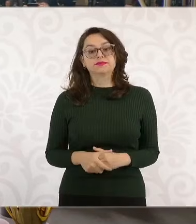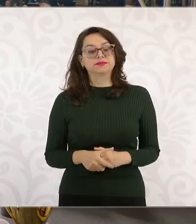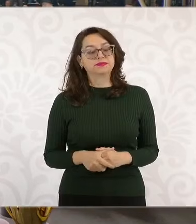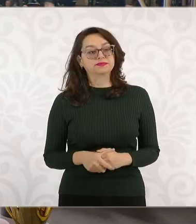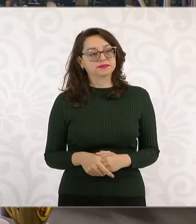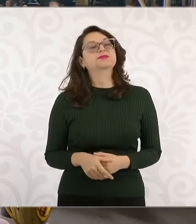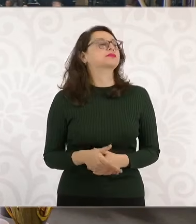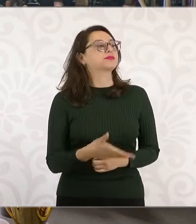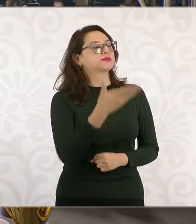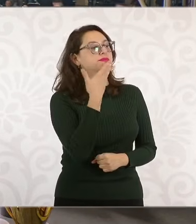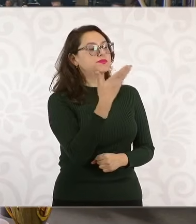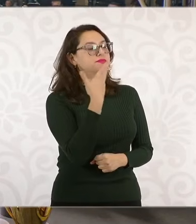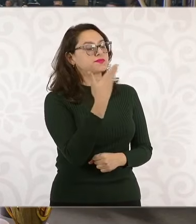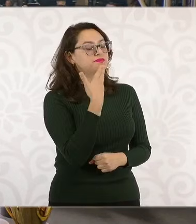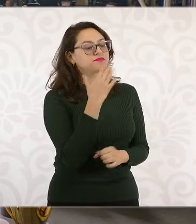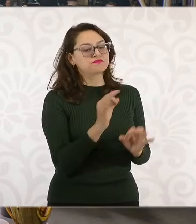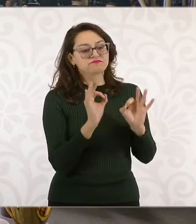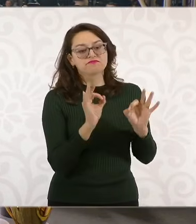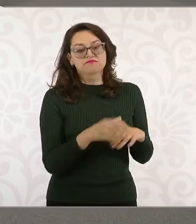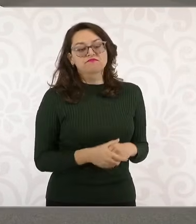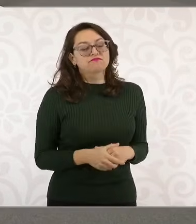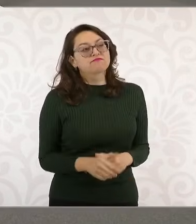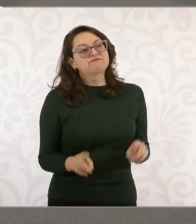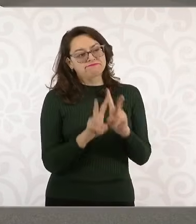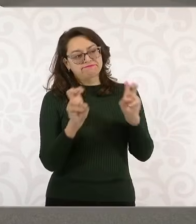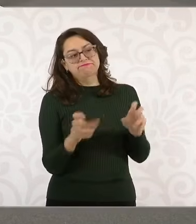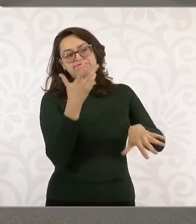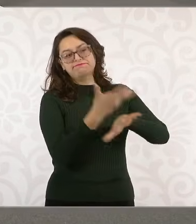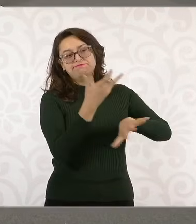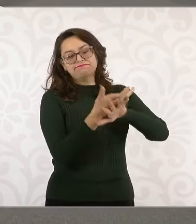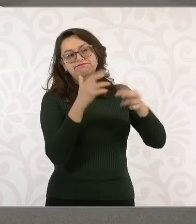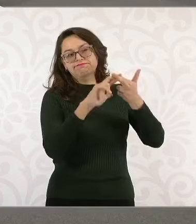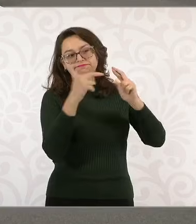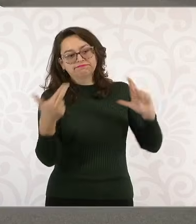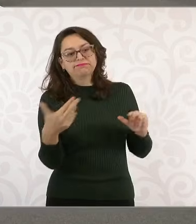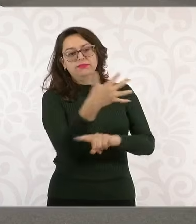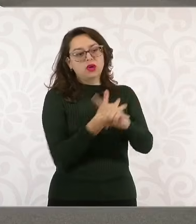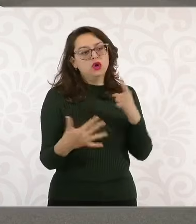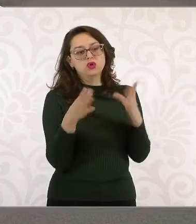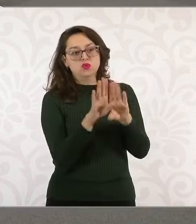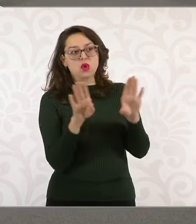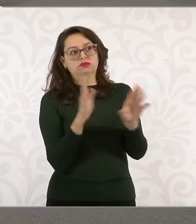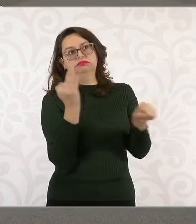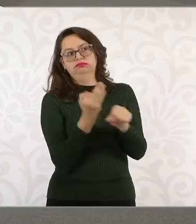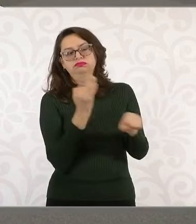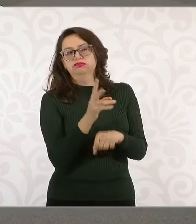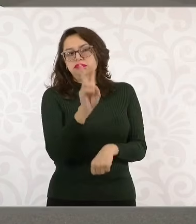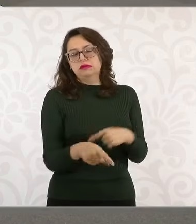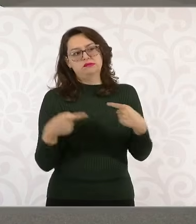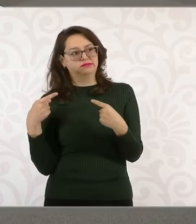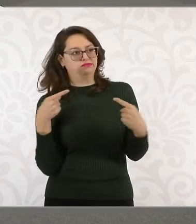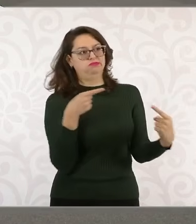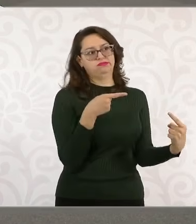de la situación en torno a la relación con los Estados Unidos, Presidenta, hay un clima de tensión bastante severo en la